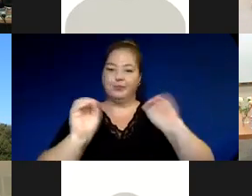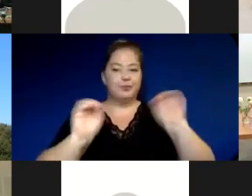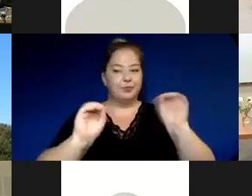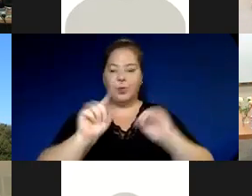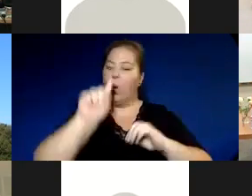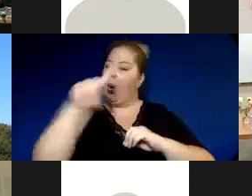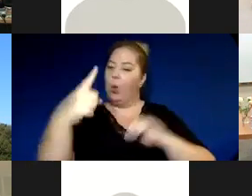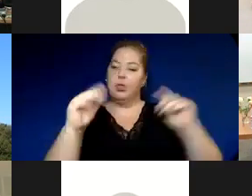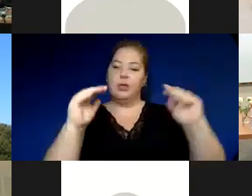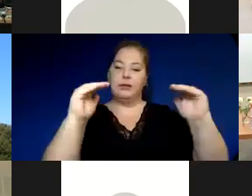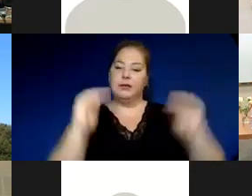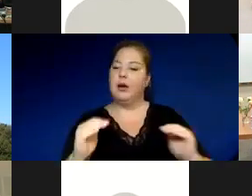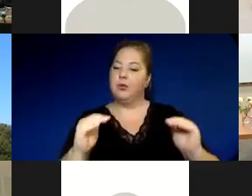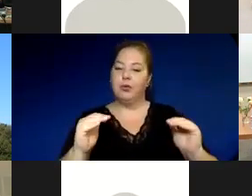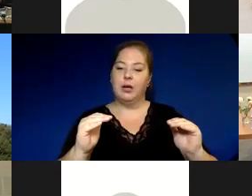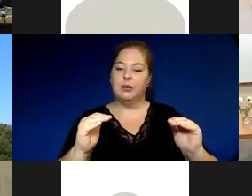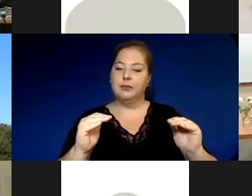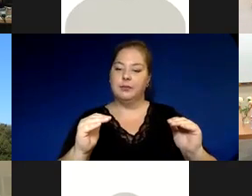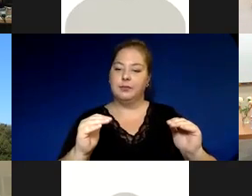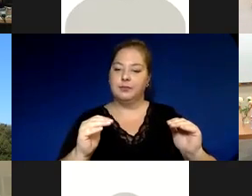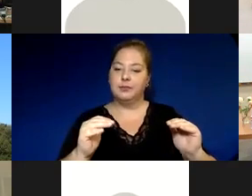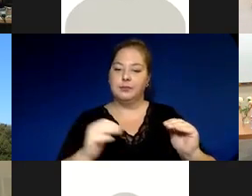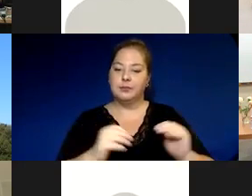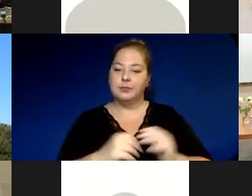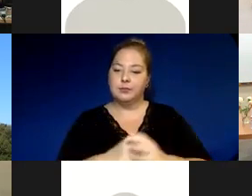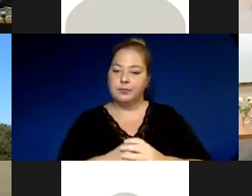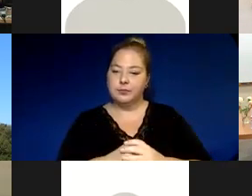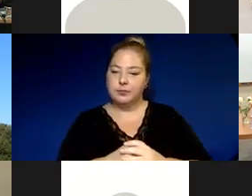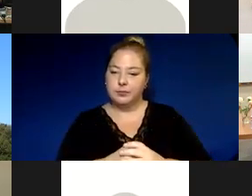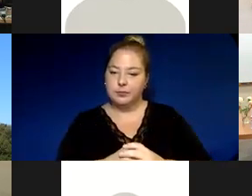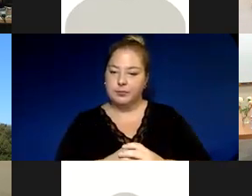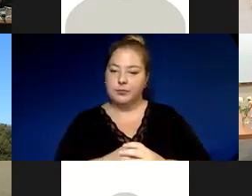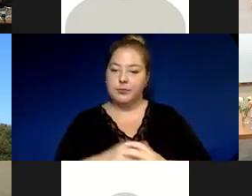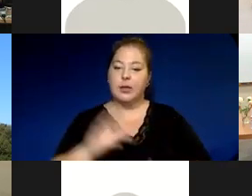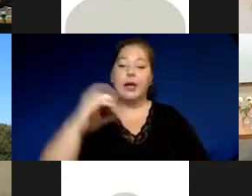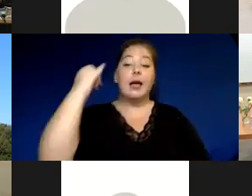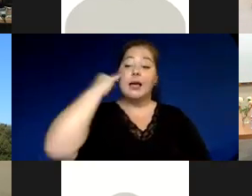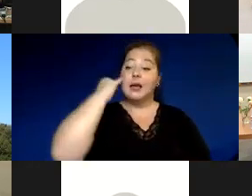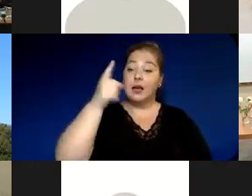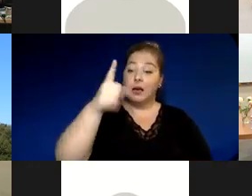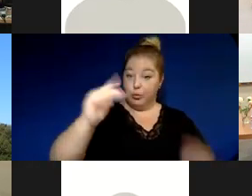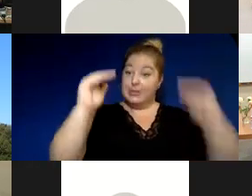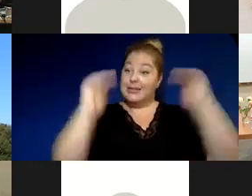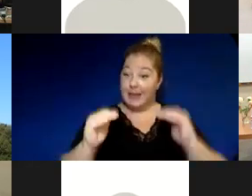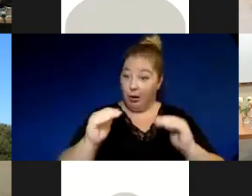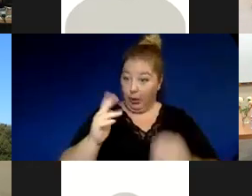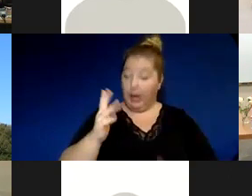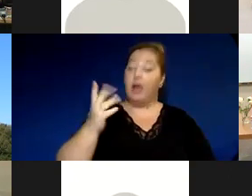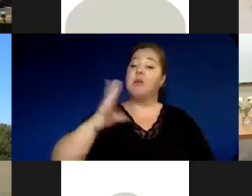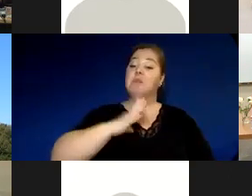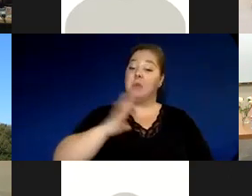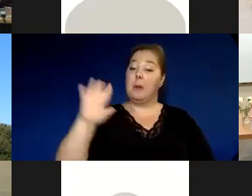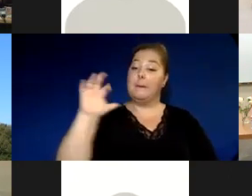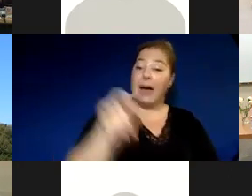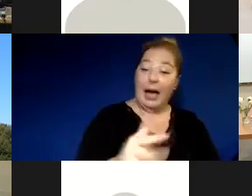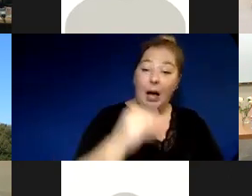esté de vuelta a su casa no quiere decir que ya está seguro de aquí en adelante. Así que tenga el automóvil y sus cosas listas para salir